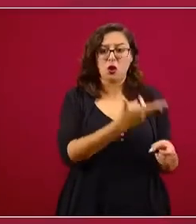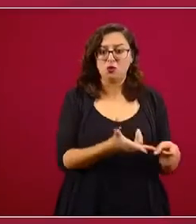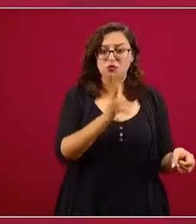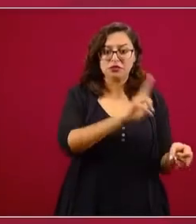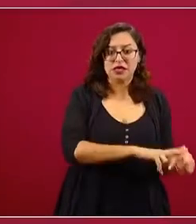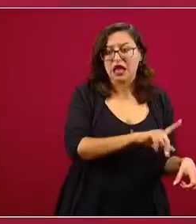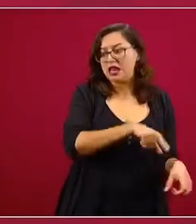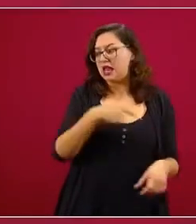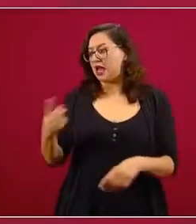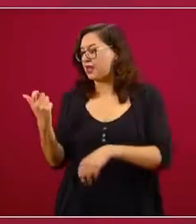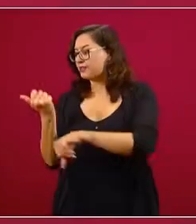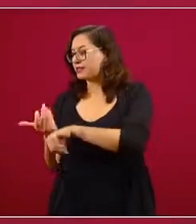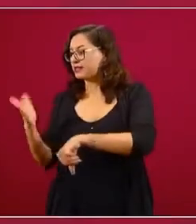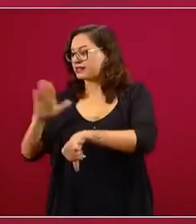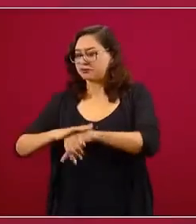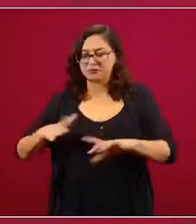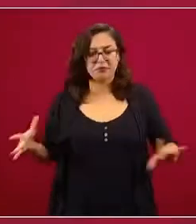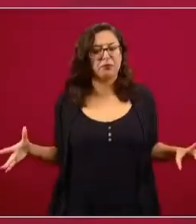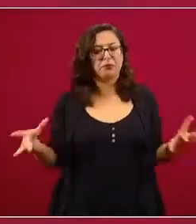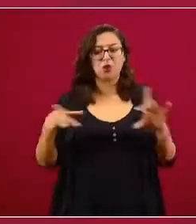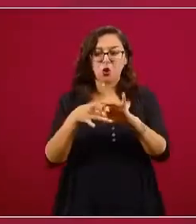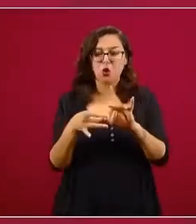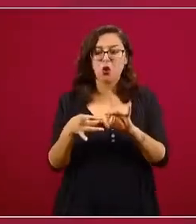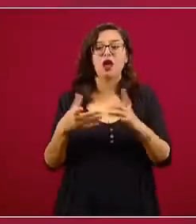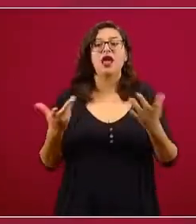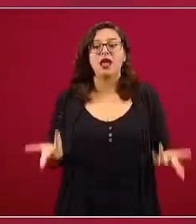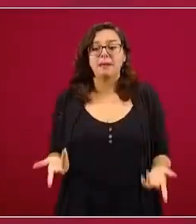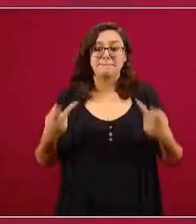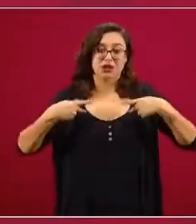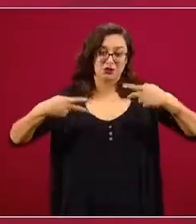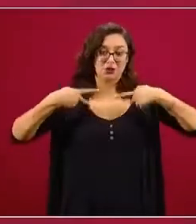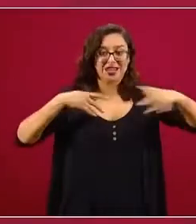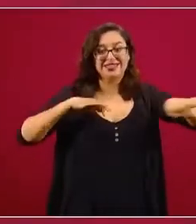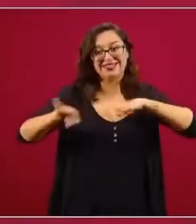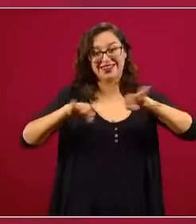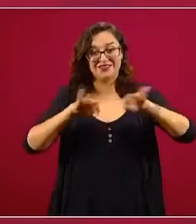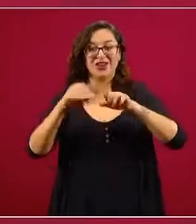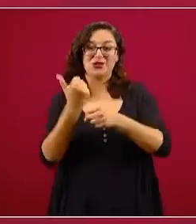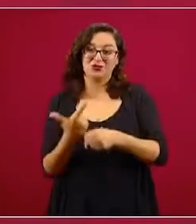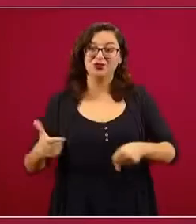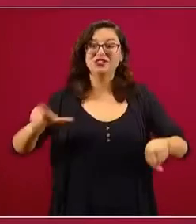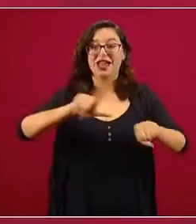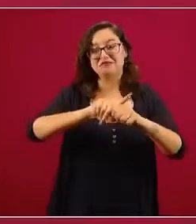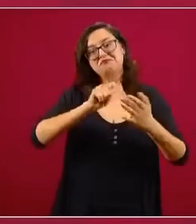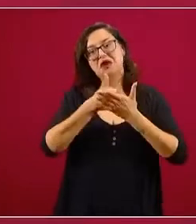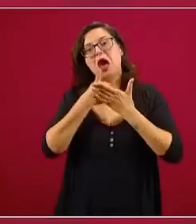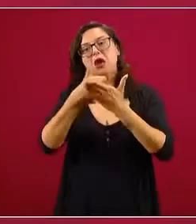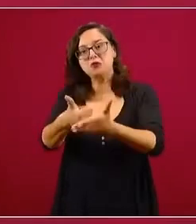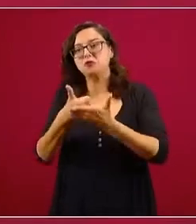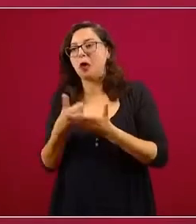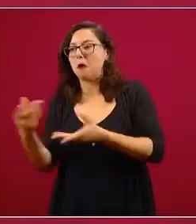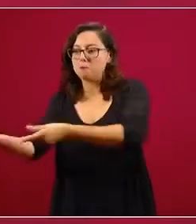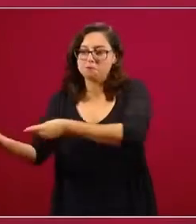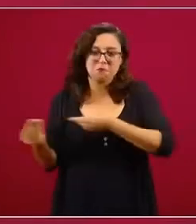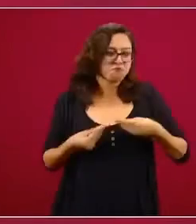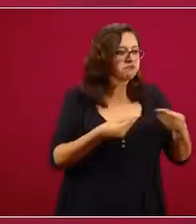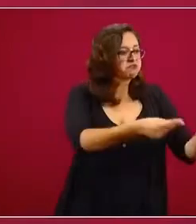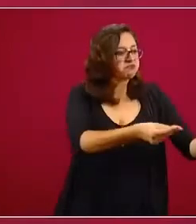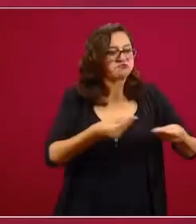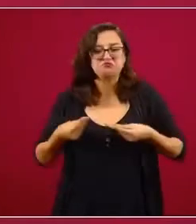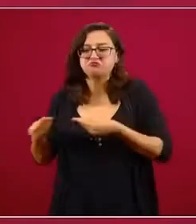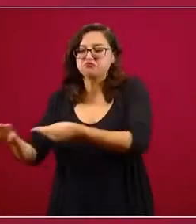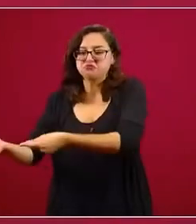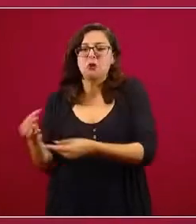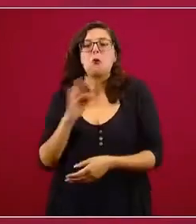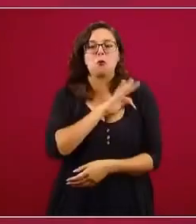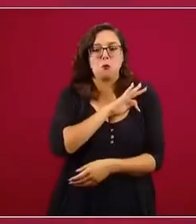un hospital, y cómo ellos, a través de esta labor, facilitan muchas veces que el trabajo pueda llevarse a cabo,